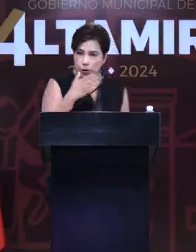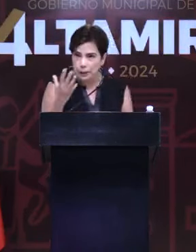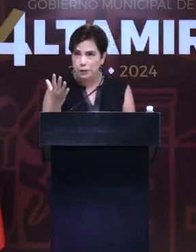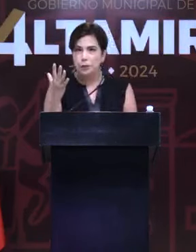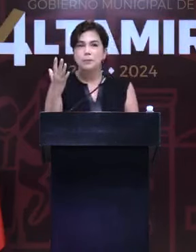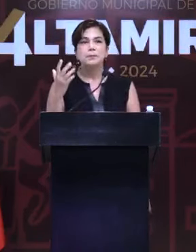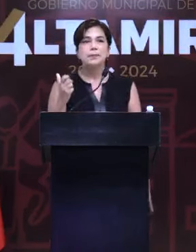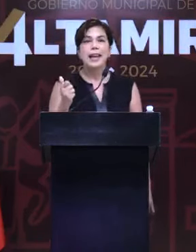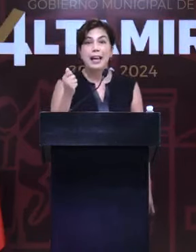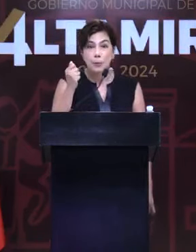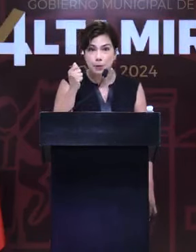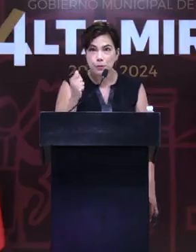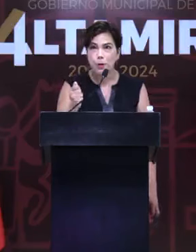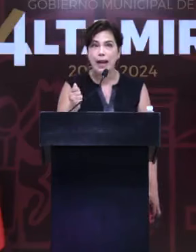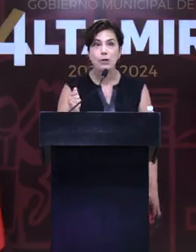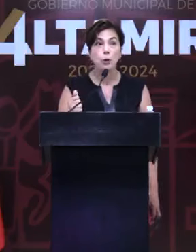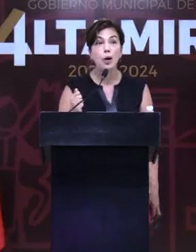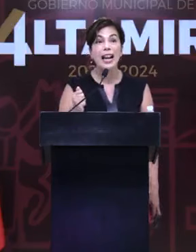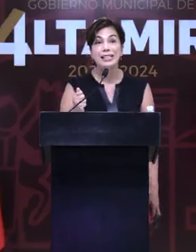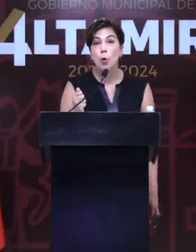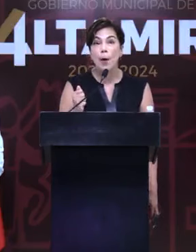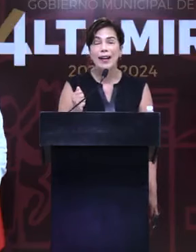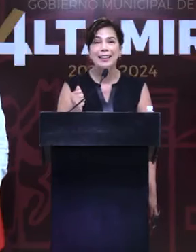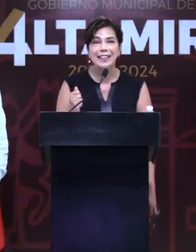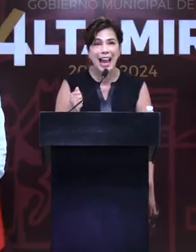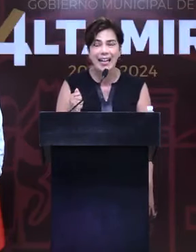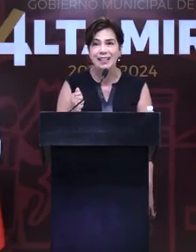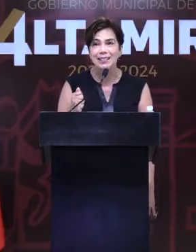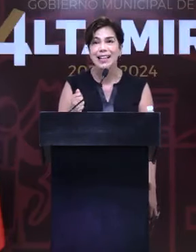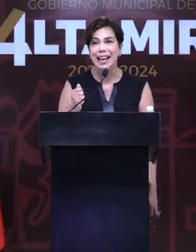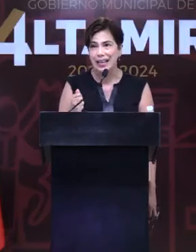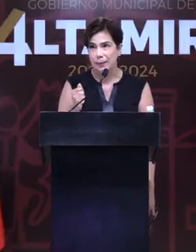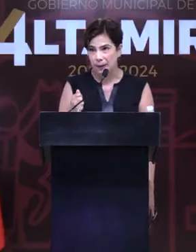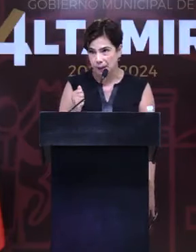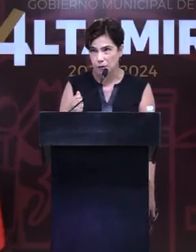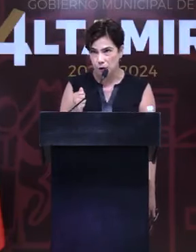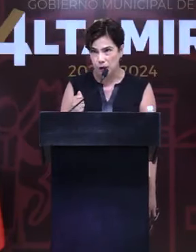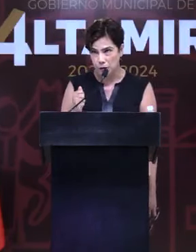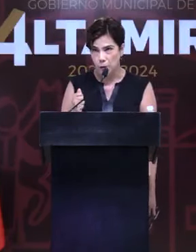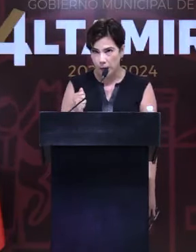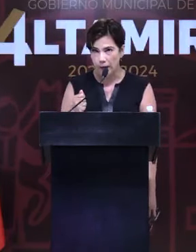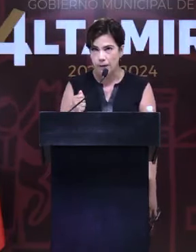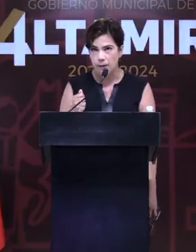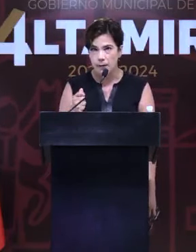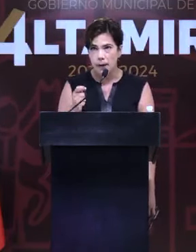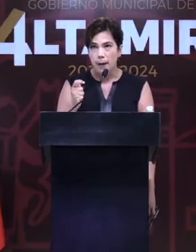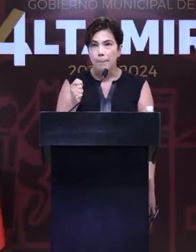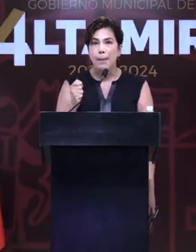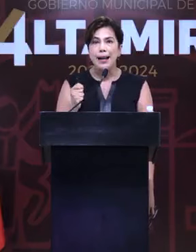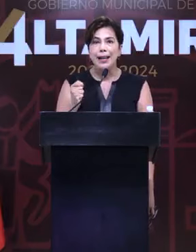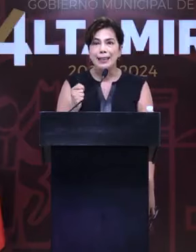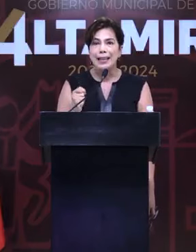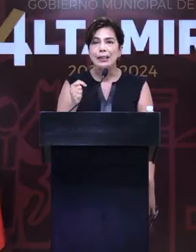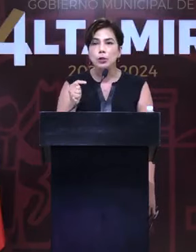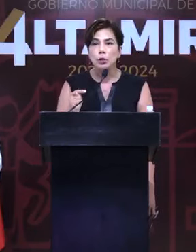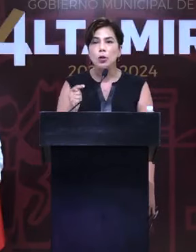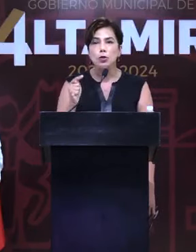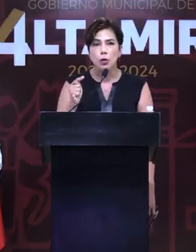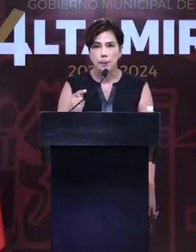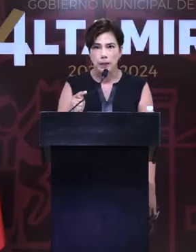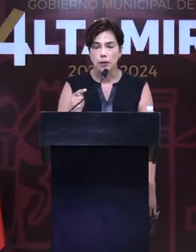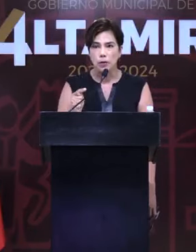hemos dicho, en nuestro hogar. Somos las guardianas de la alimentación en su hogar. Para que tengan